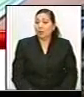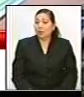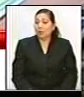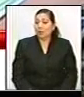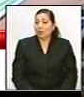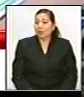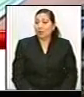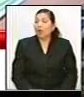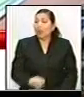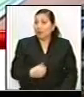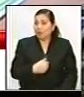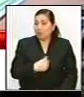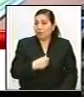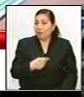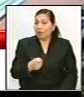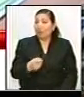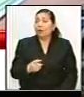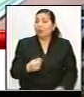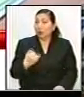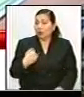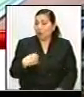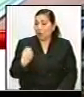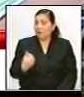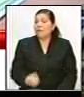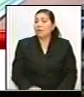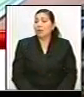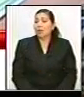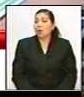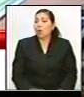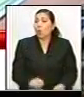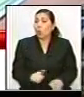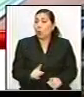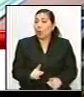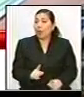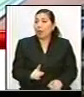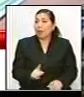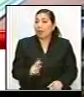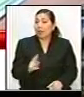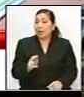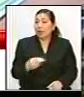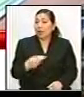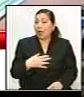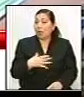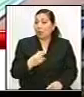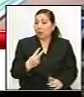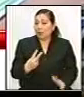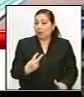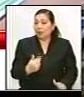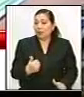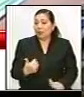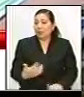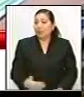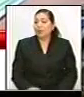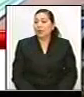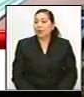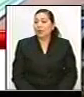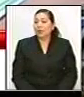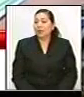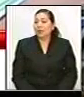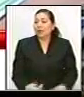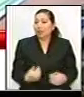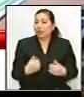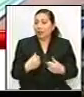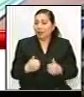a hablar con el mismo joven, que también es un joven, porque cuando estuvo Renán Espinosa tenía 27, yo tenía 65, yo tenía